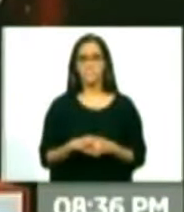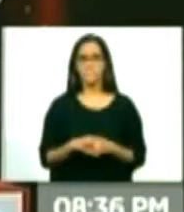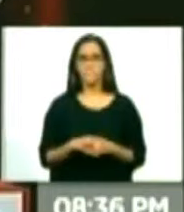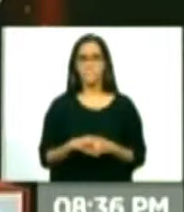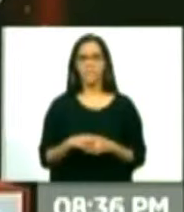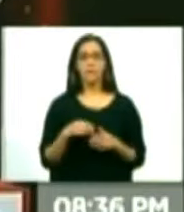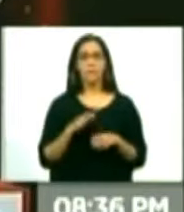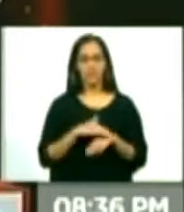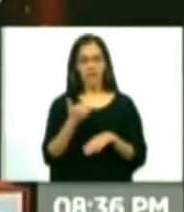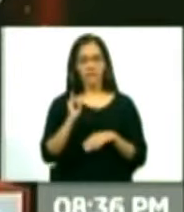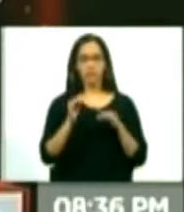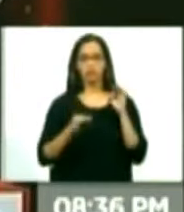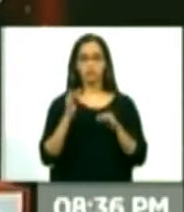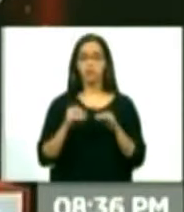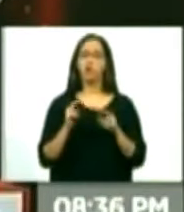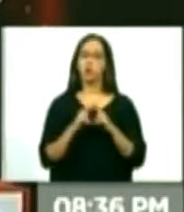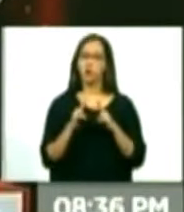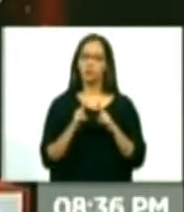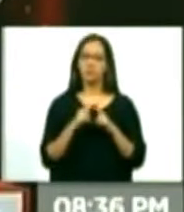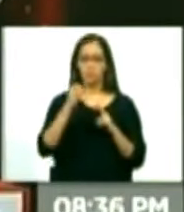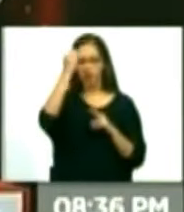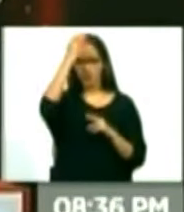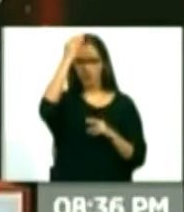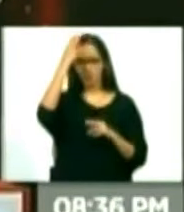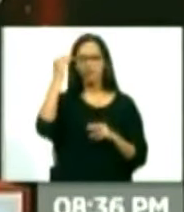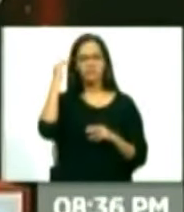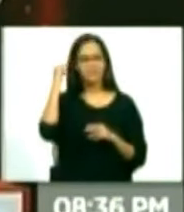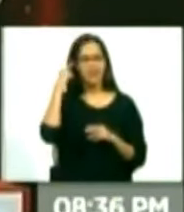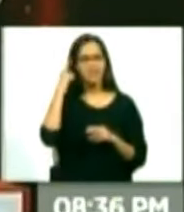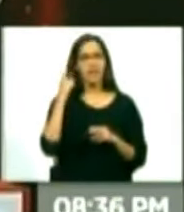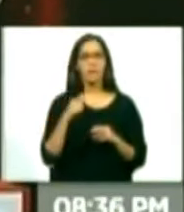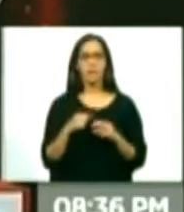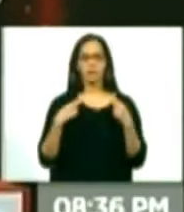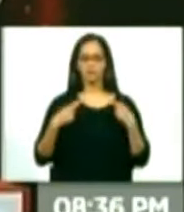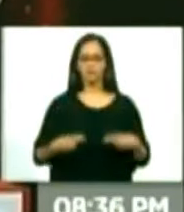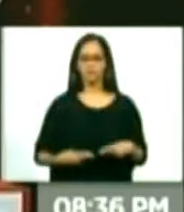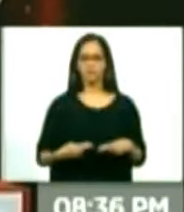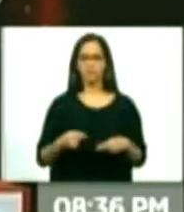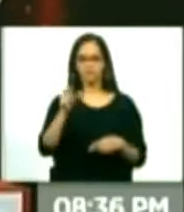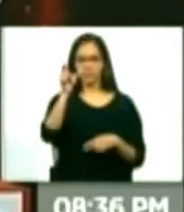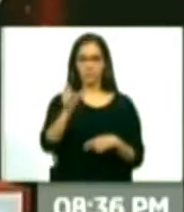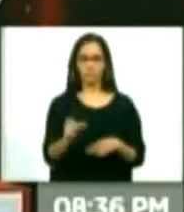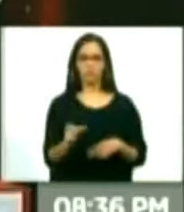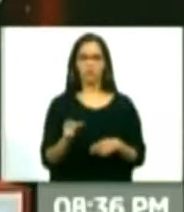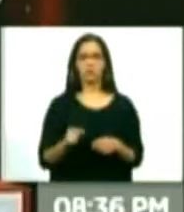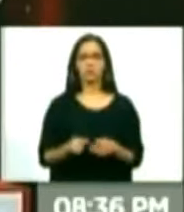Porque haya justicia. Los que conocimos a Robert Serra sabíamos la calidad humana de Robert Serra.